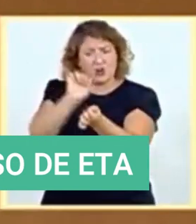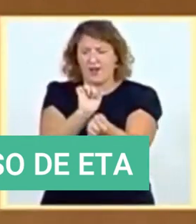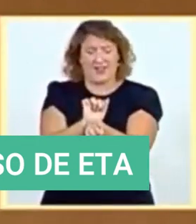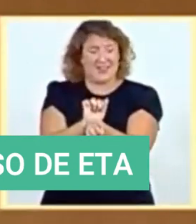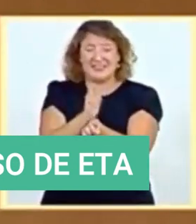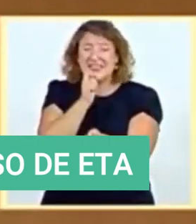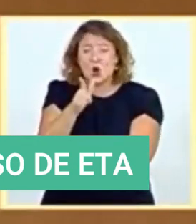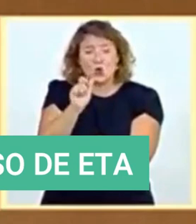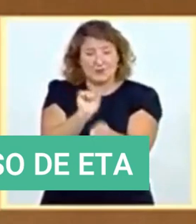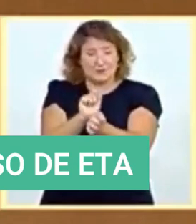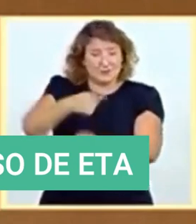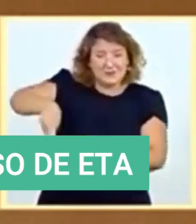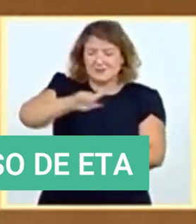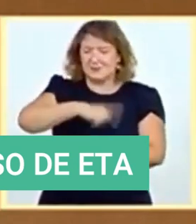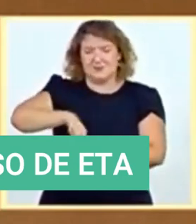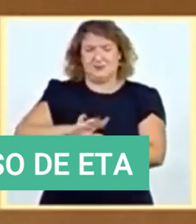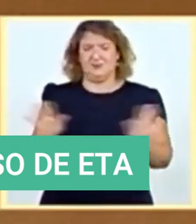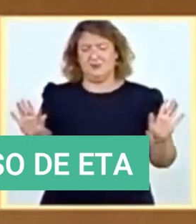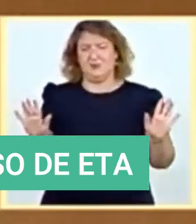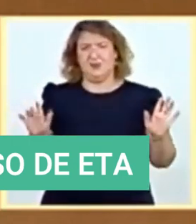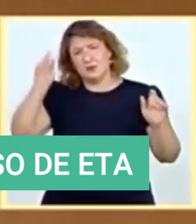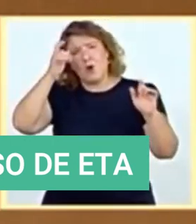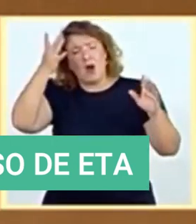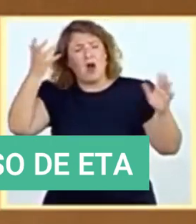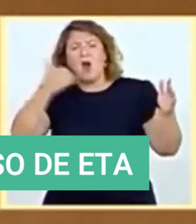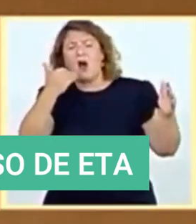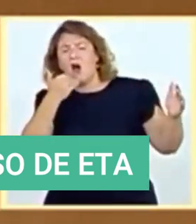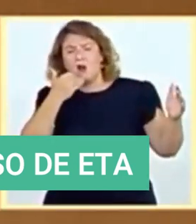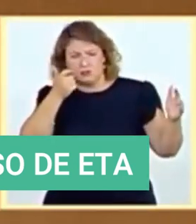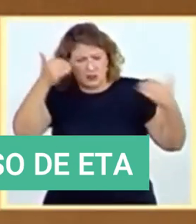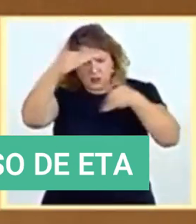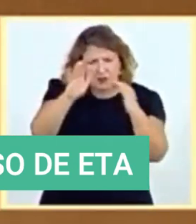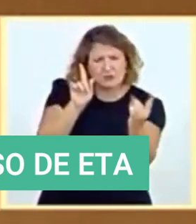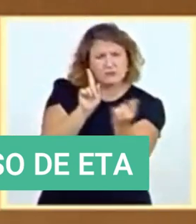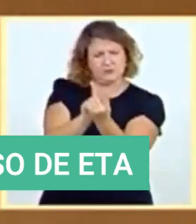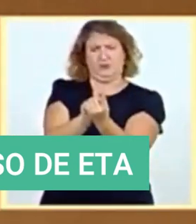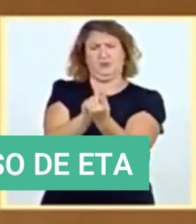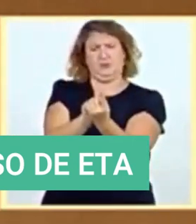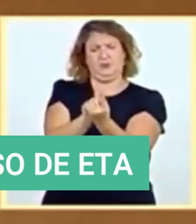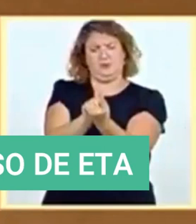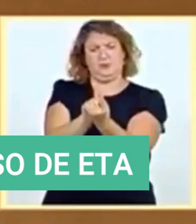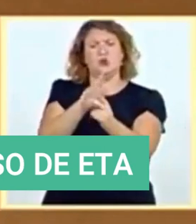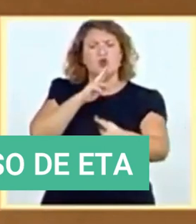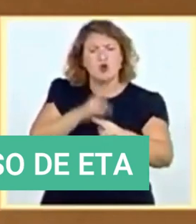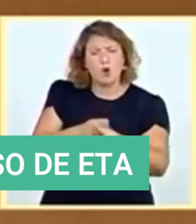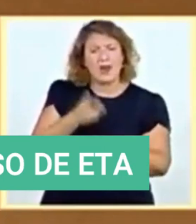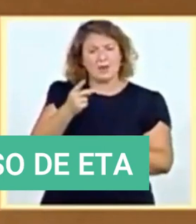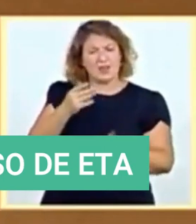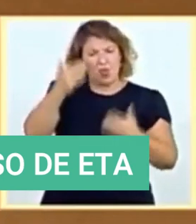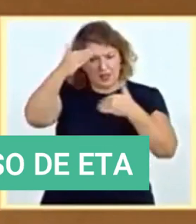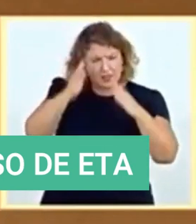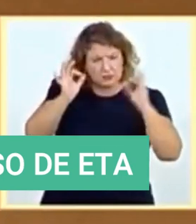reo, forma parte de ningún colectivo abstracto, sino que es atendido como alguien individual, con su nombre y con sus